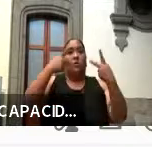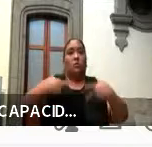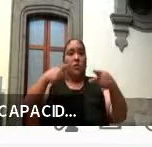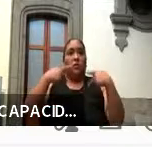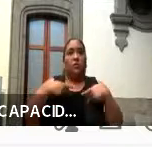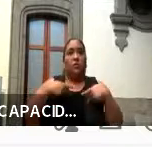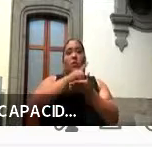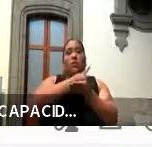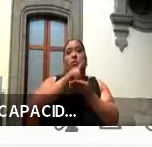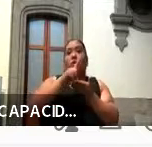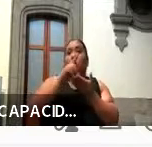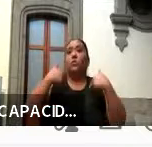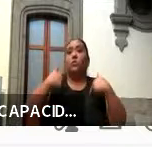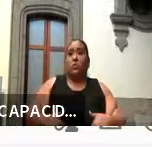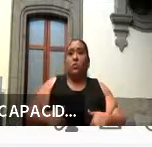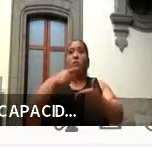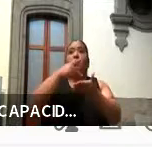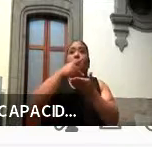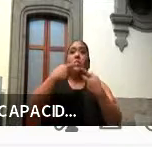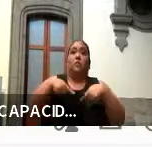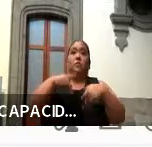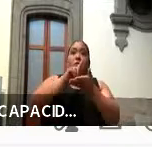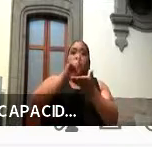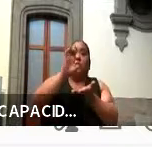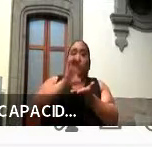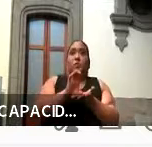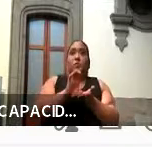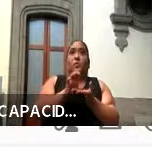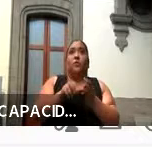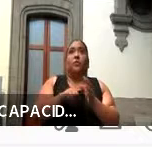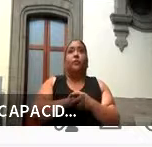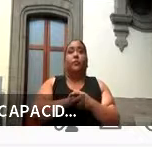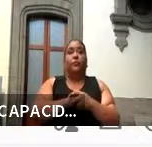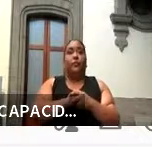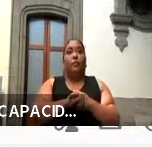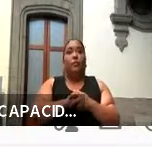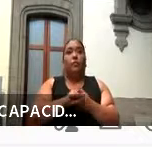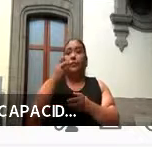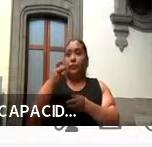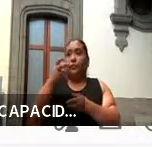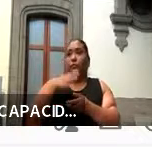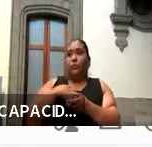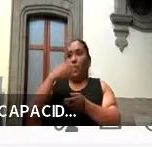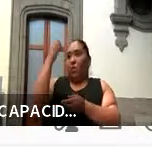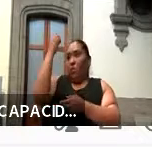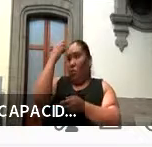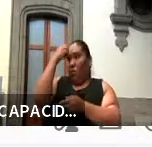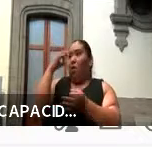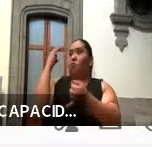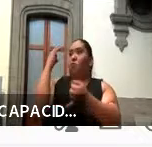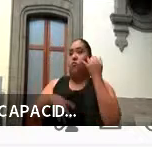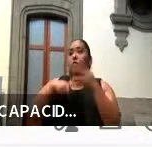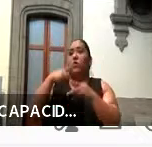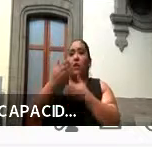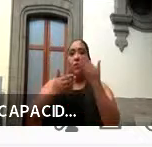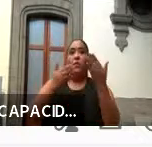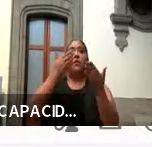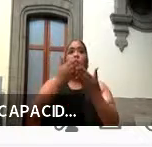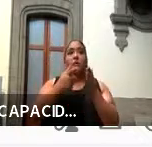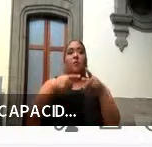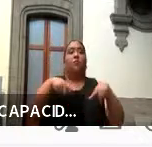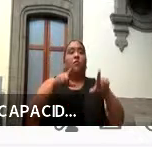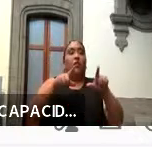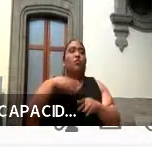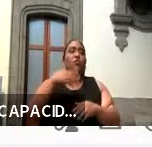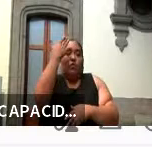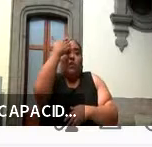derechos de las personas con discapacidad. Entonces, esa sería la conclusión de esta presentación. Sé que el tiempo no